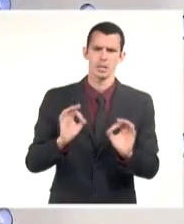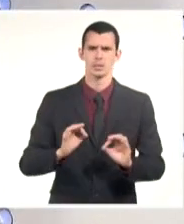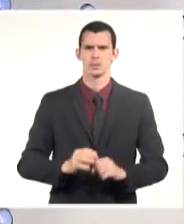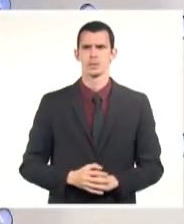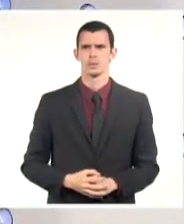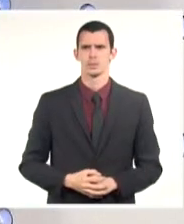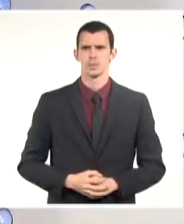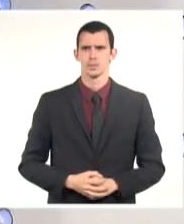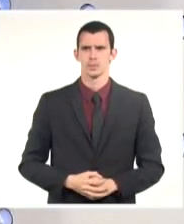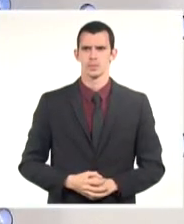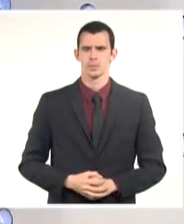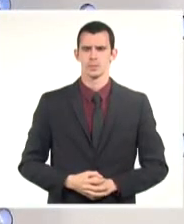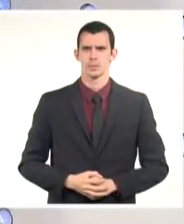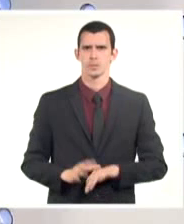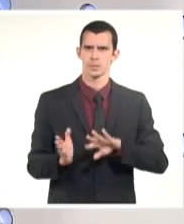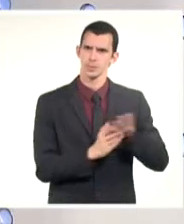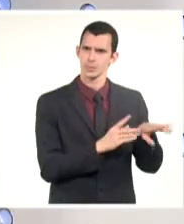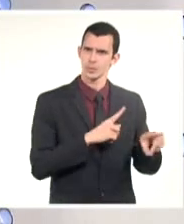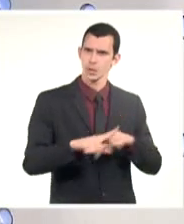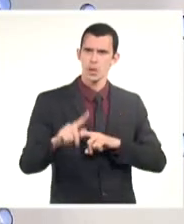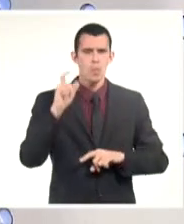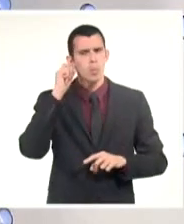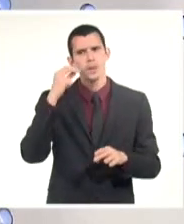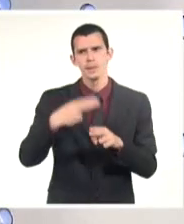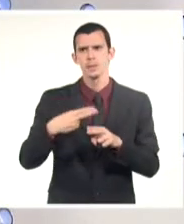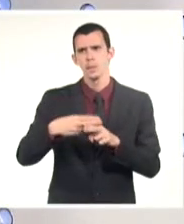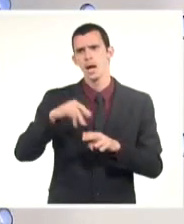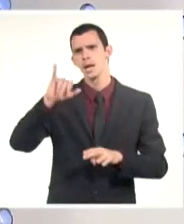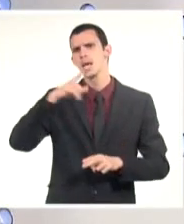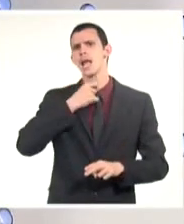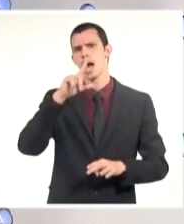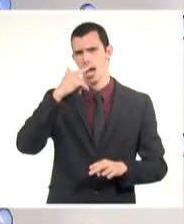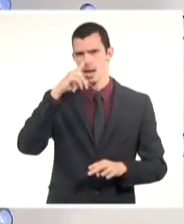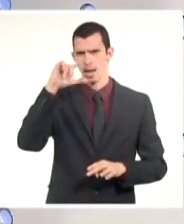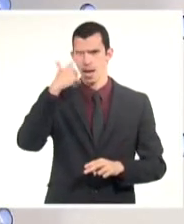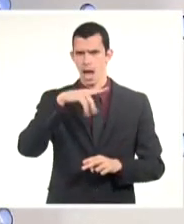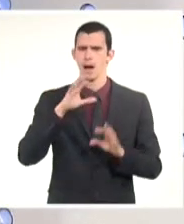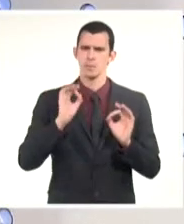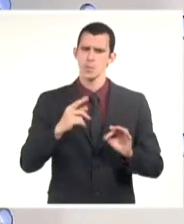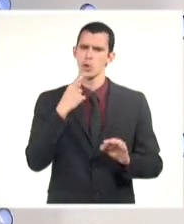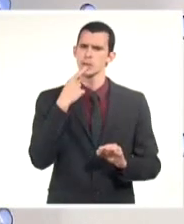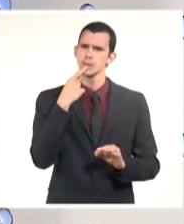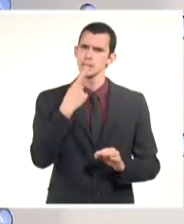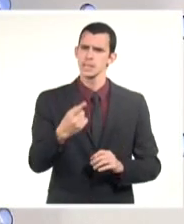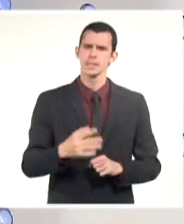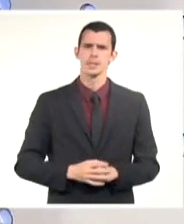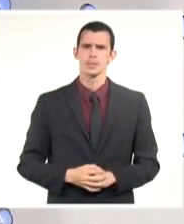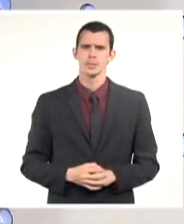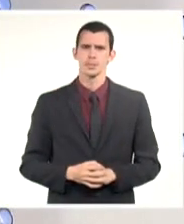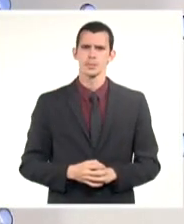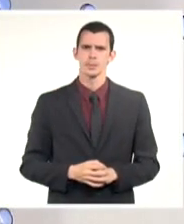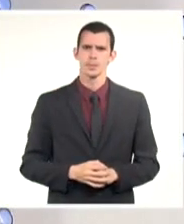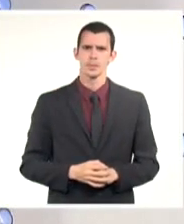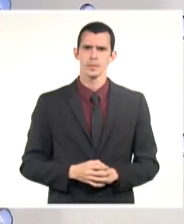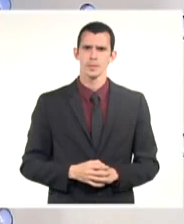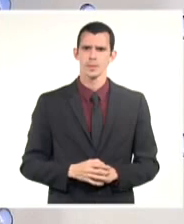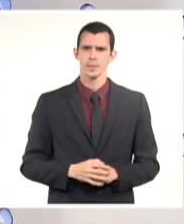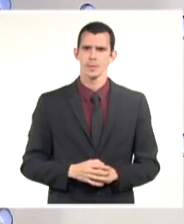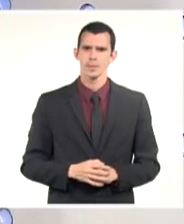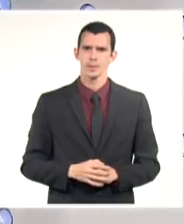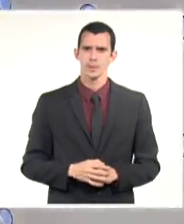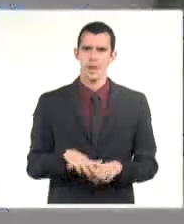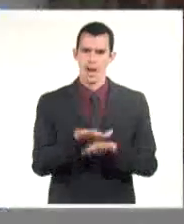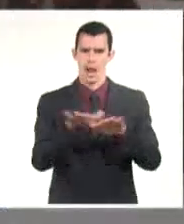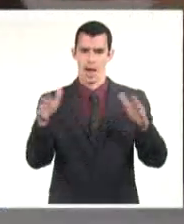camagüeyana Iliana Sánchez inauguró su exposición personal nombrada Buen Provecho en el Museo Casa Natal de Indancio Agramonte